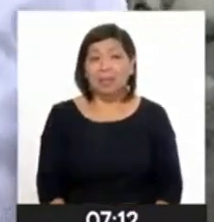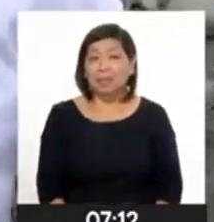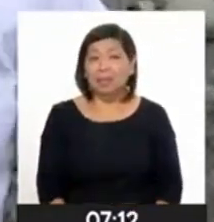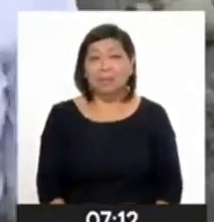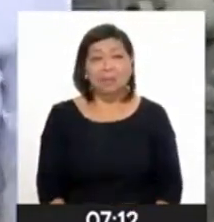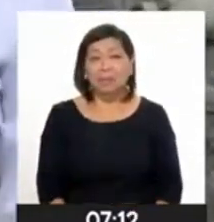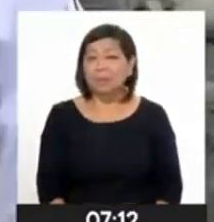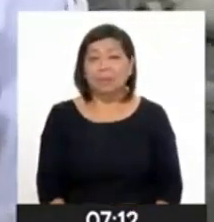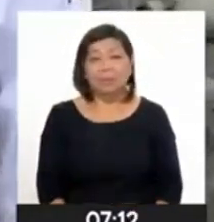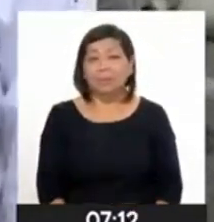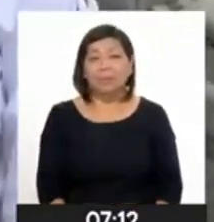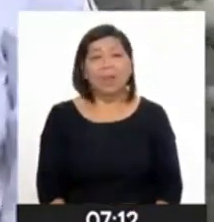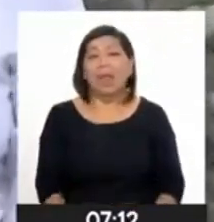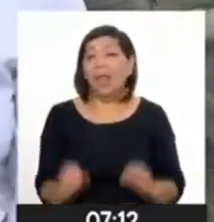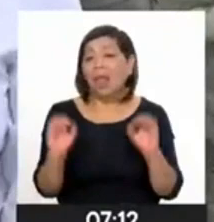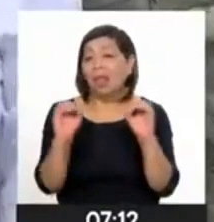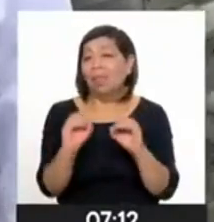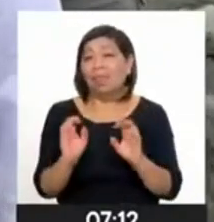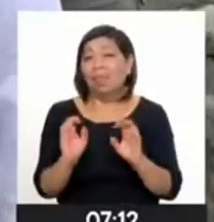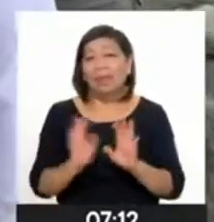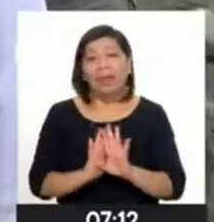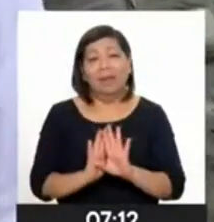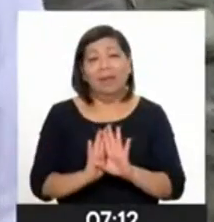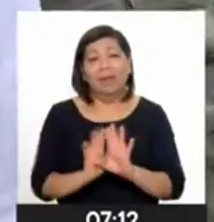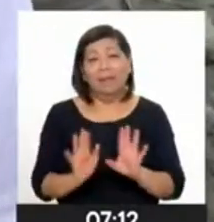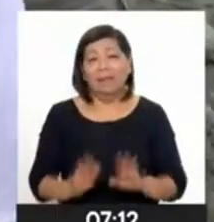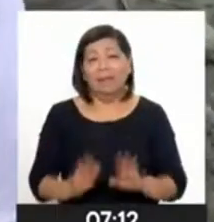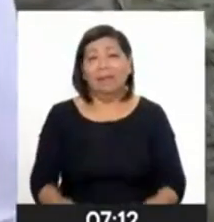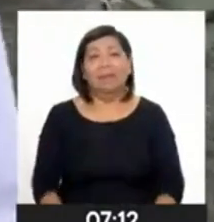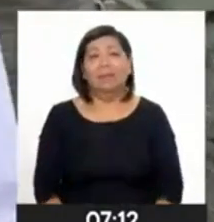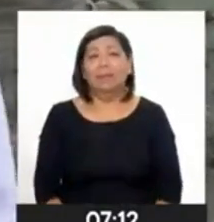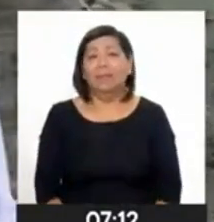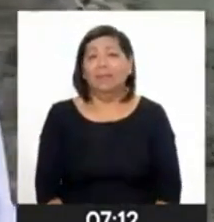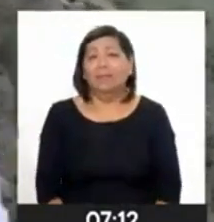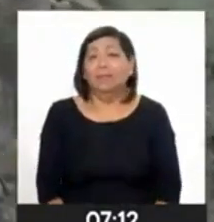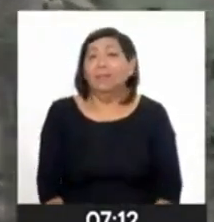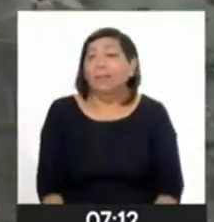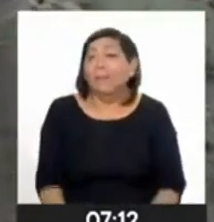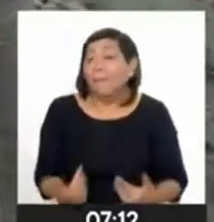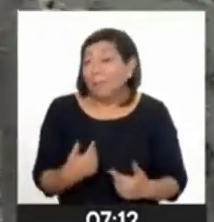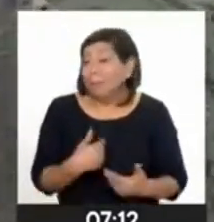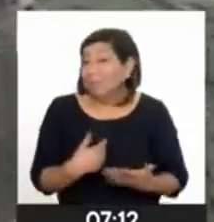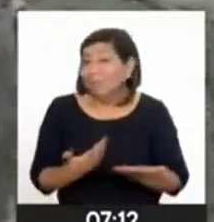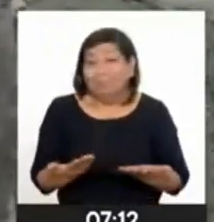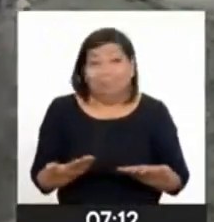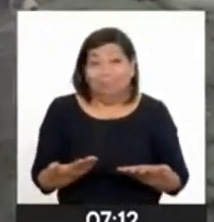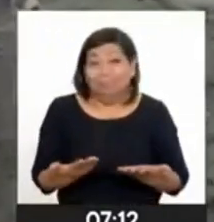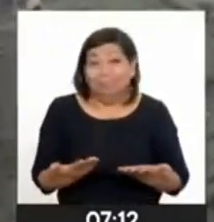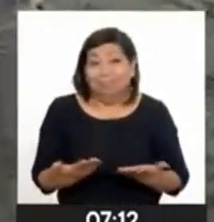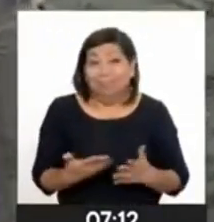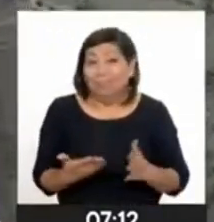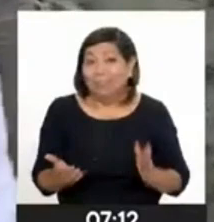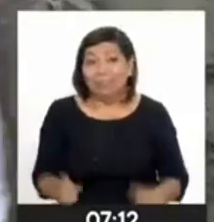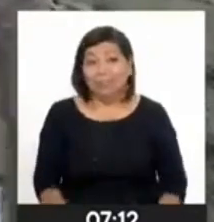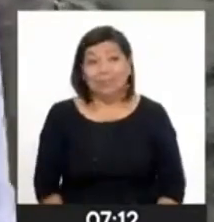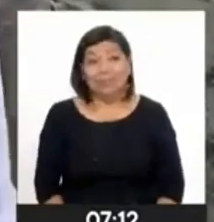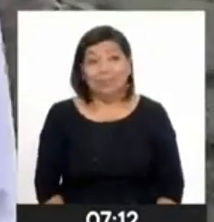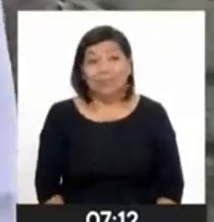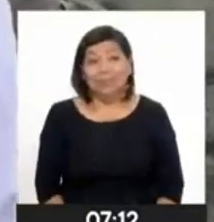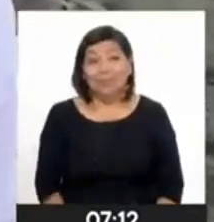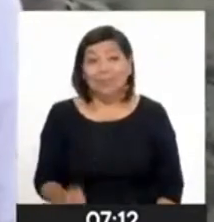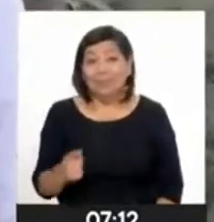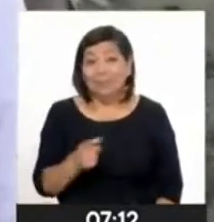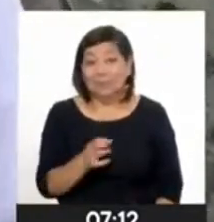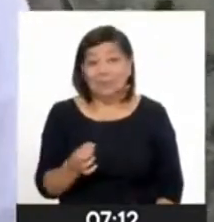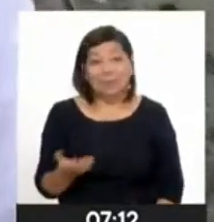Bueno, no llegó, o sea, no llegó todavía, está en camino, o sea, para mí es como estás embarazada o no estás embarazada, no sé, ¿llegó o